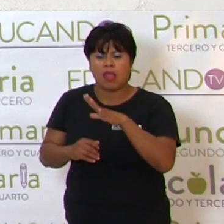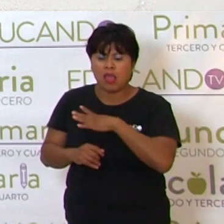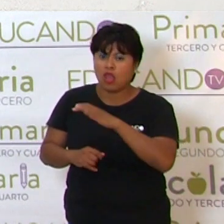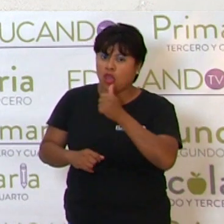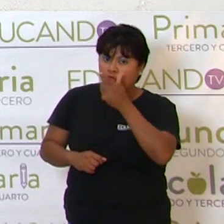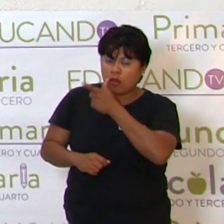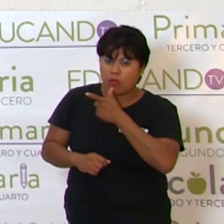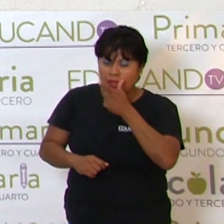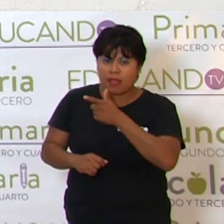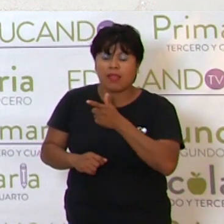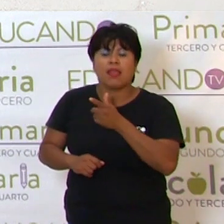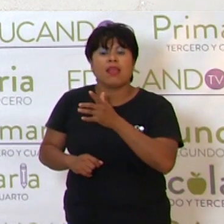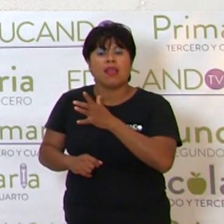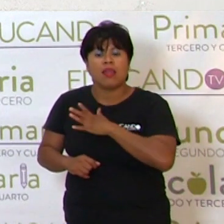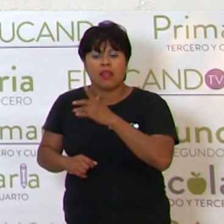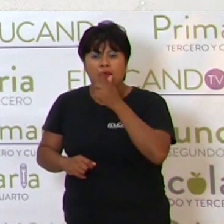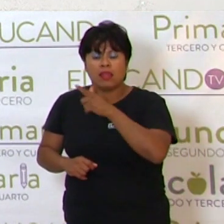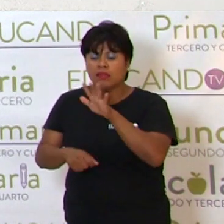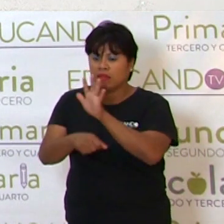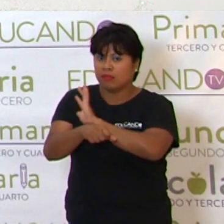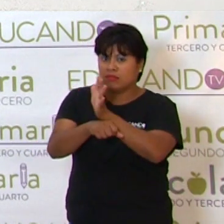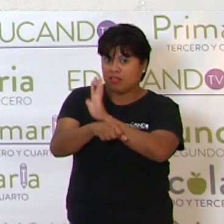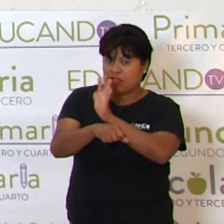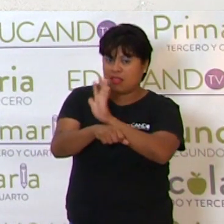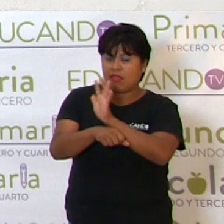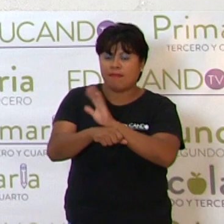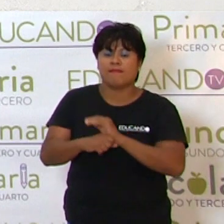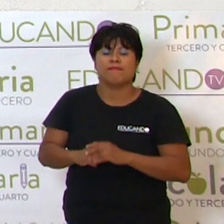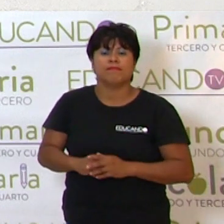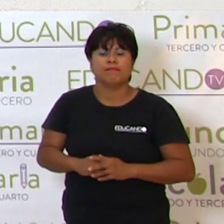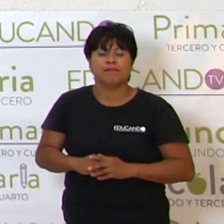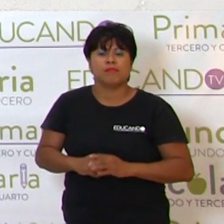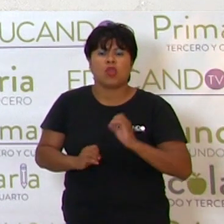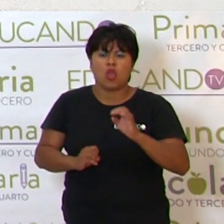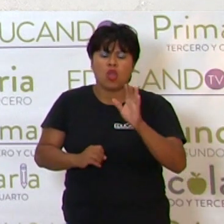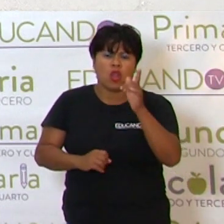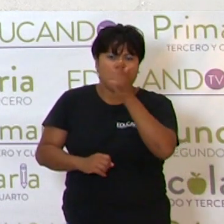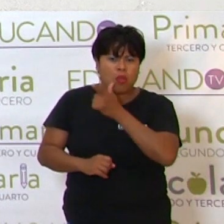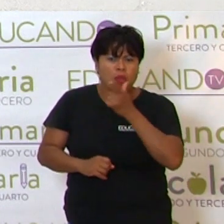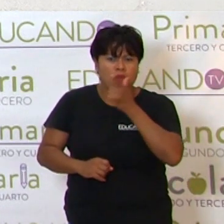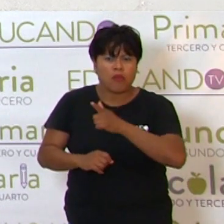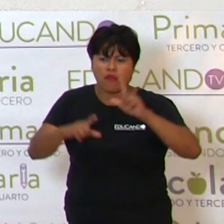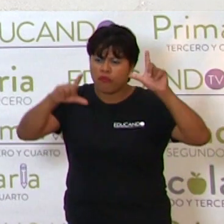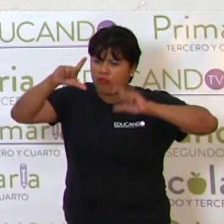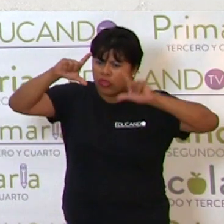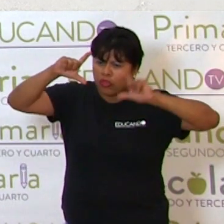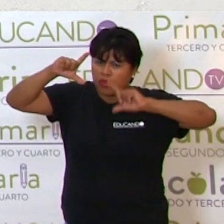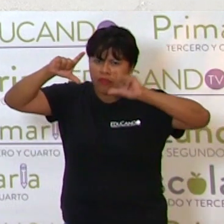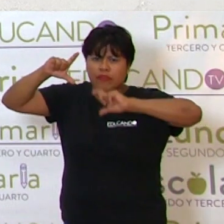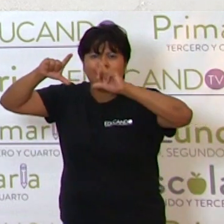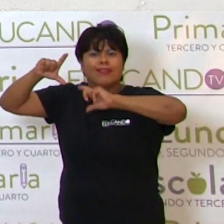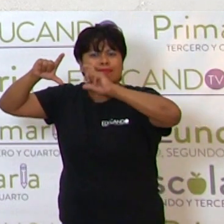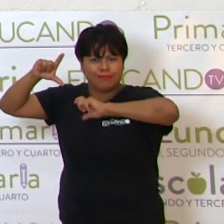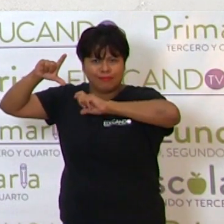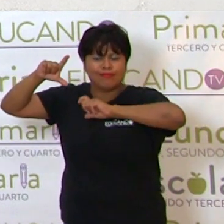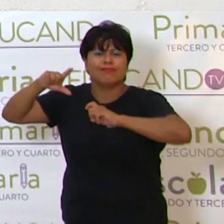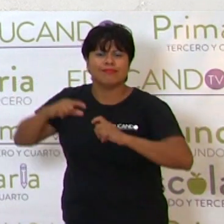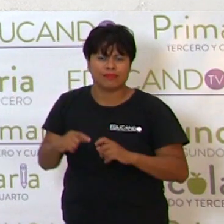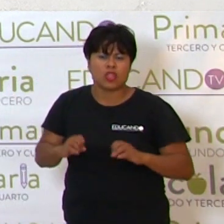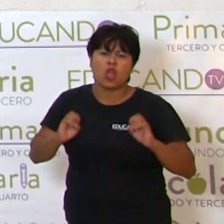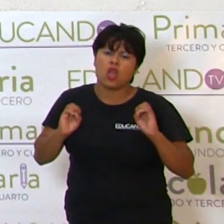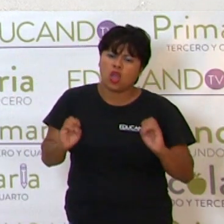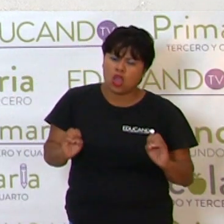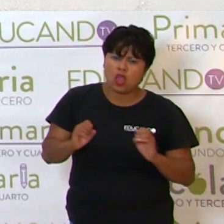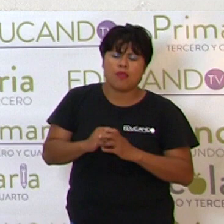lenguaje. Existe el lenguaje cinematográfico o el lenguaje fotográfico